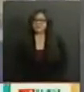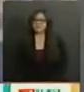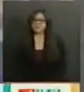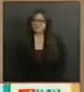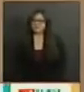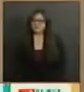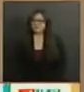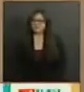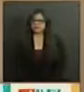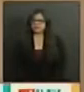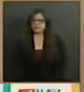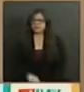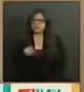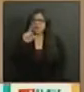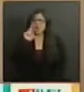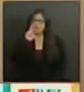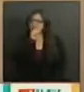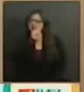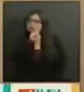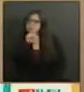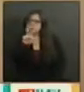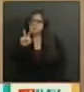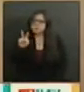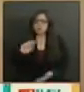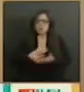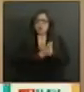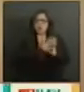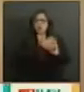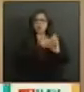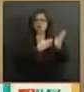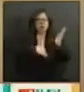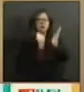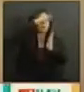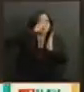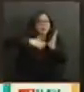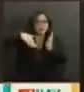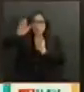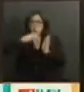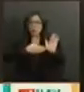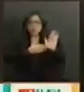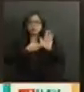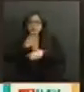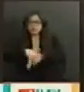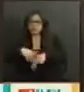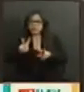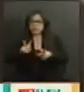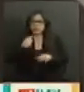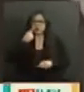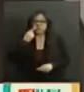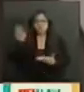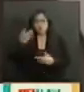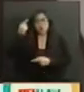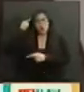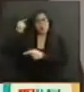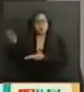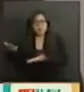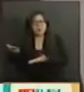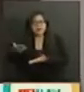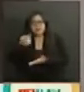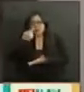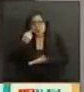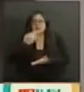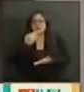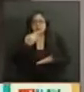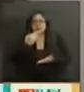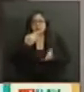Un poco viendo todas las pinturas, la obra permite conocer cómo él piensa y cómo interpreta sus